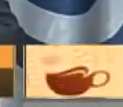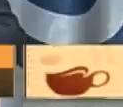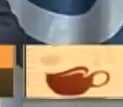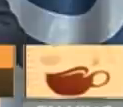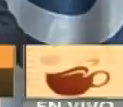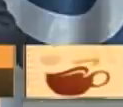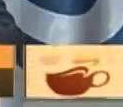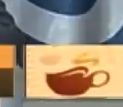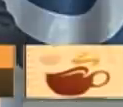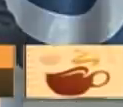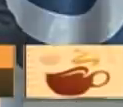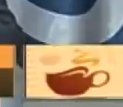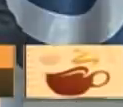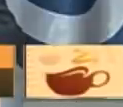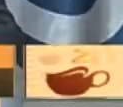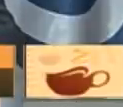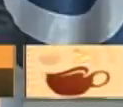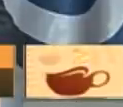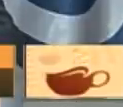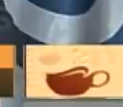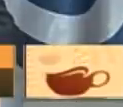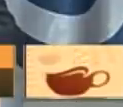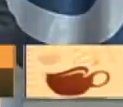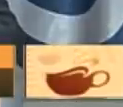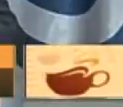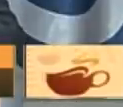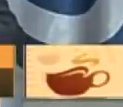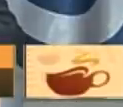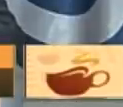venezolano, vamos a informar sobre